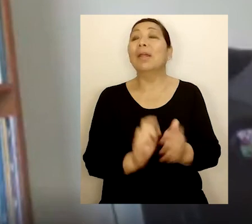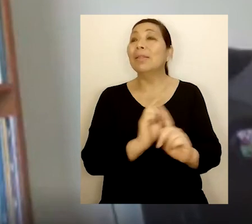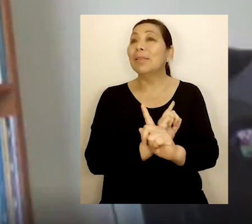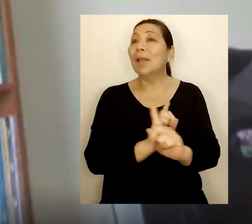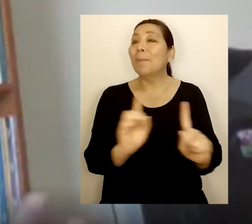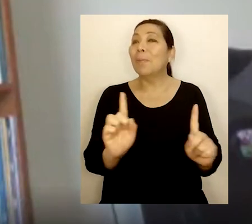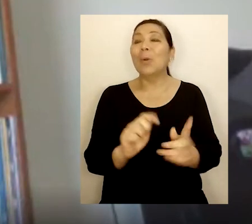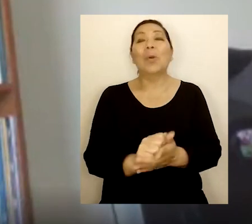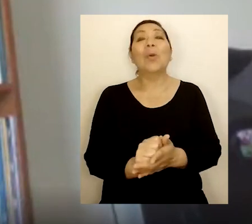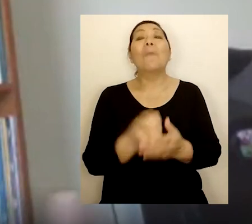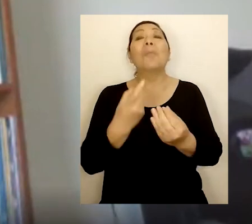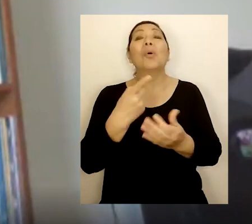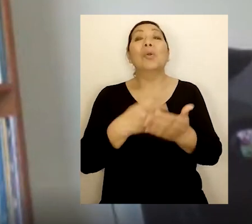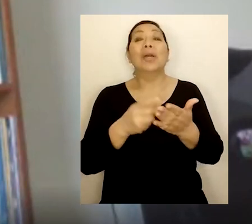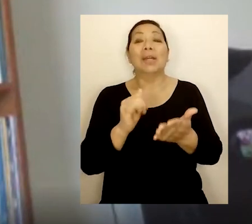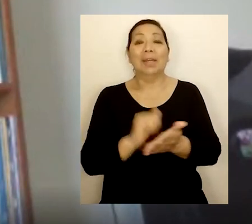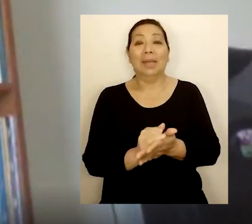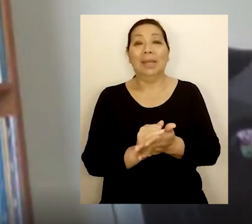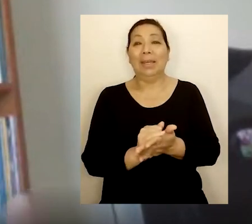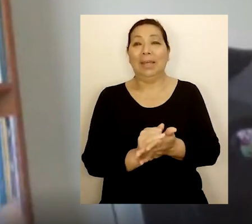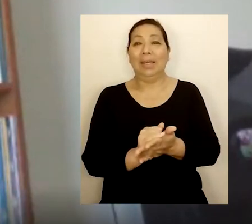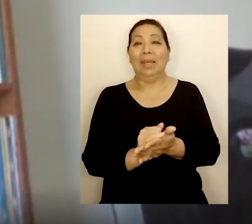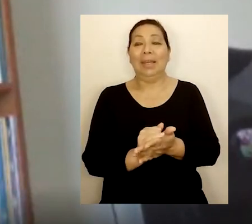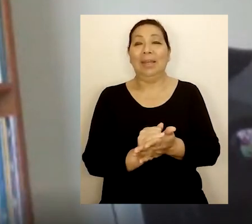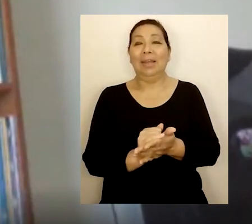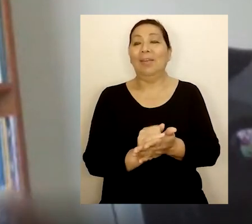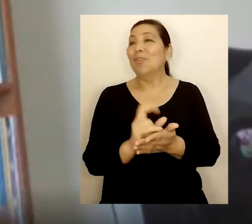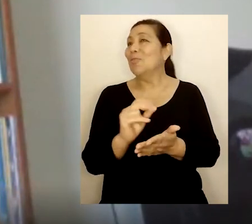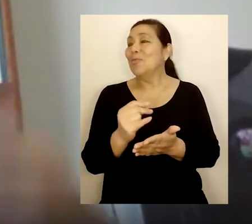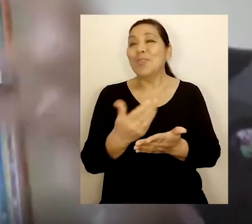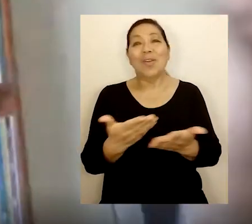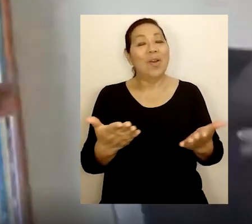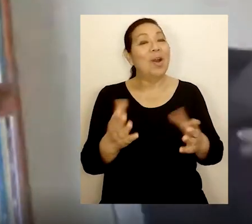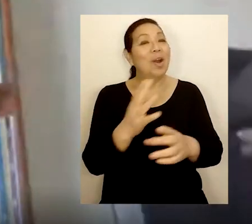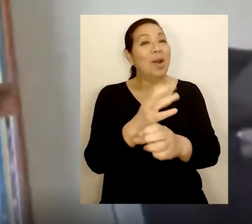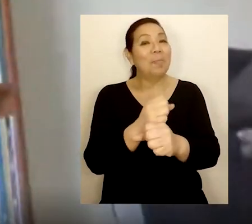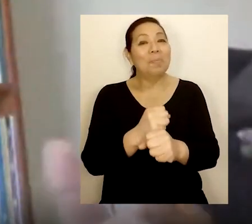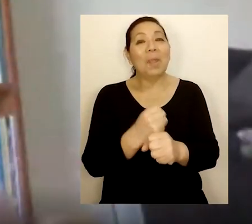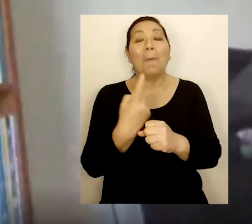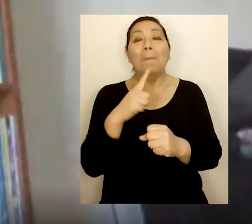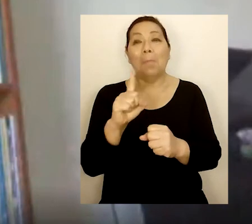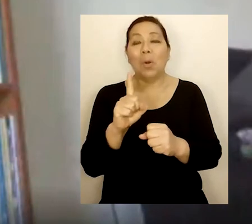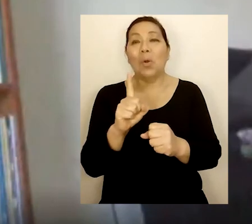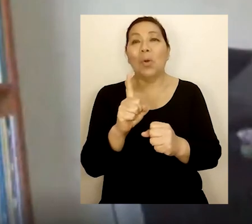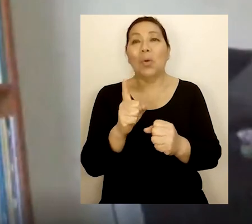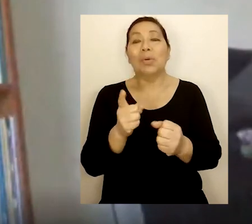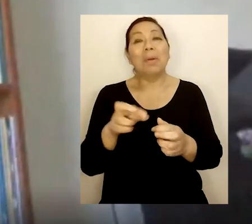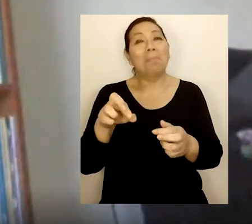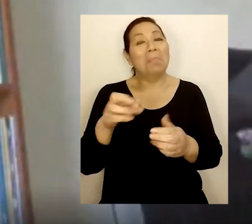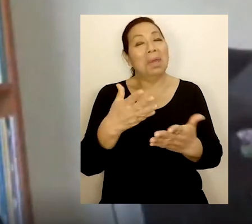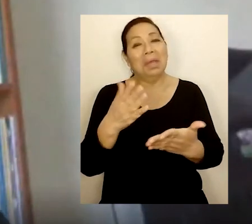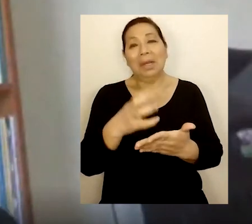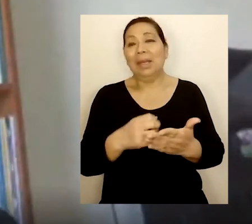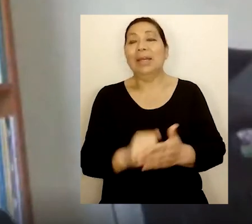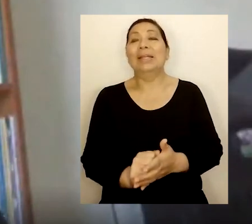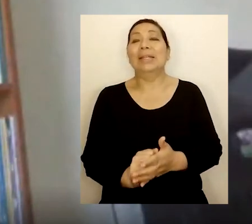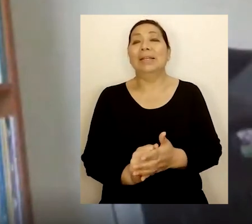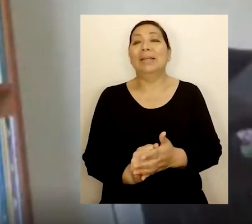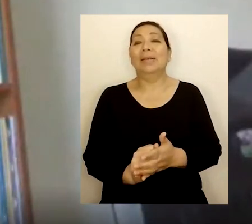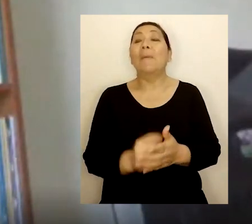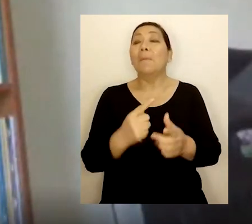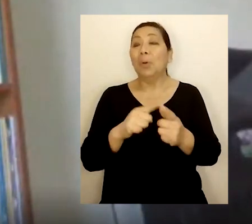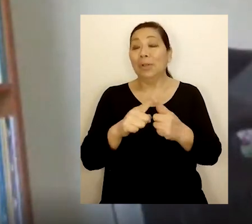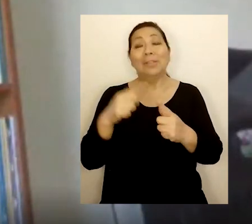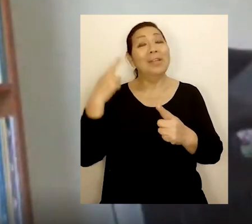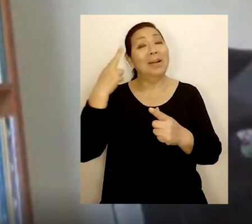tampoco ha justificado por qué entonces no optar también por una pena efectiva. Entonces,